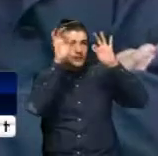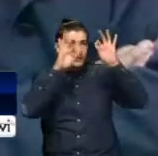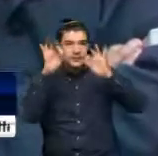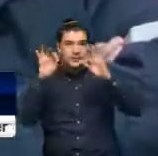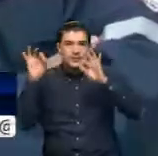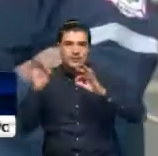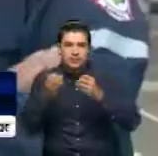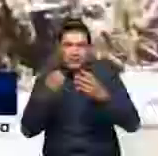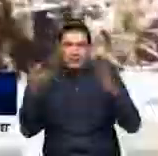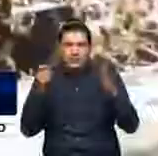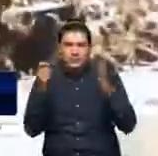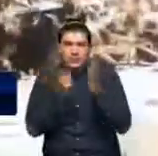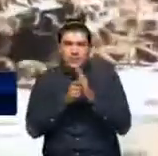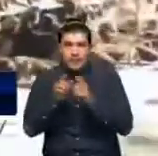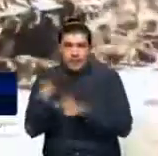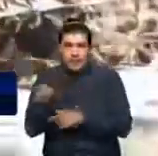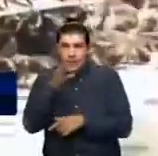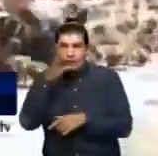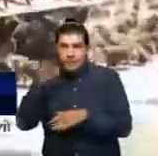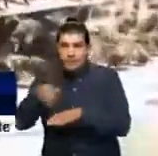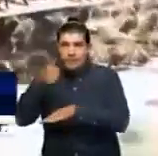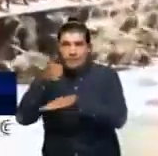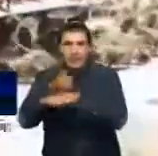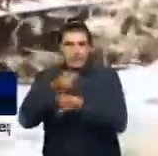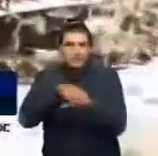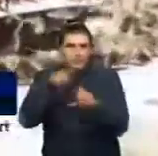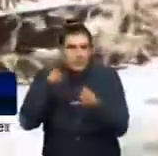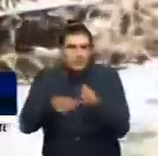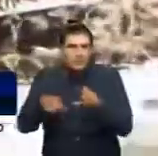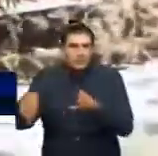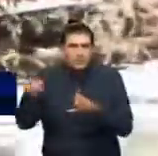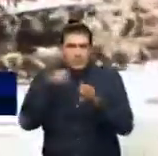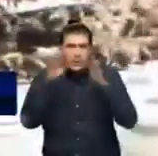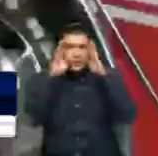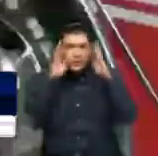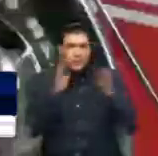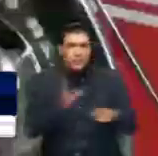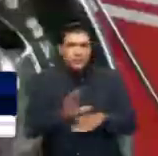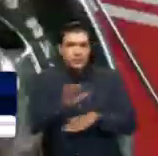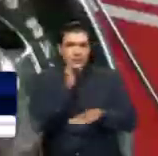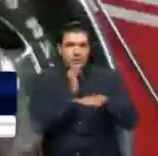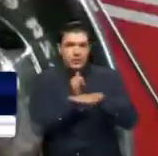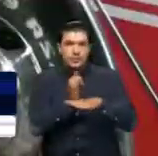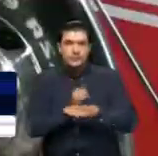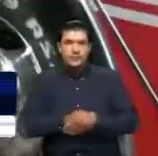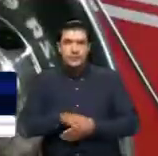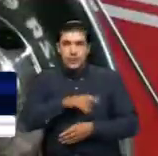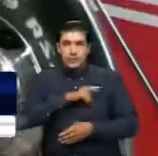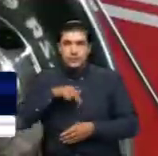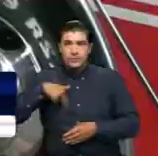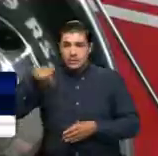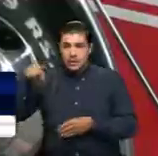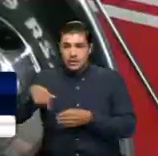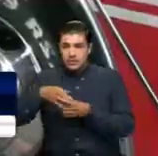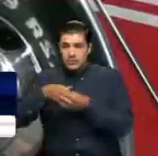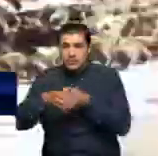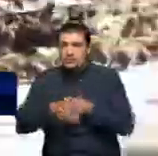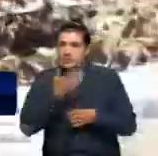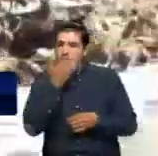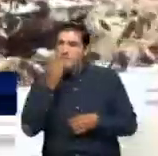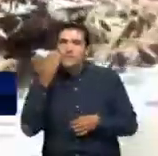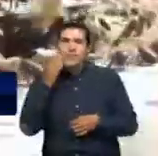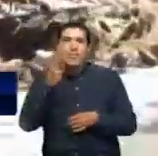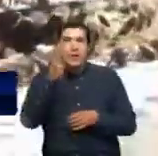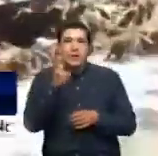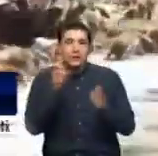david márquez nos habla sobre los casos que ha tenido que atender su institución tenido ya en barbosa santander 8 en lo